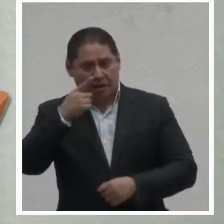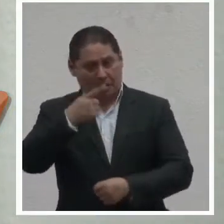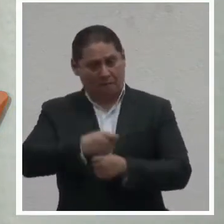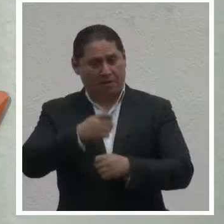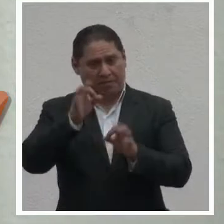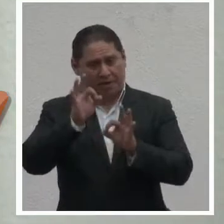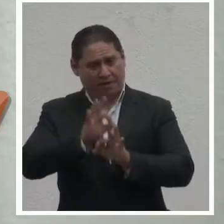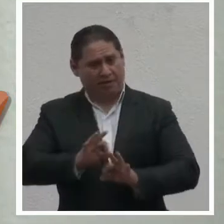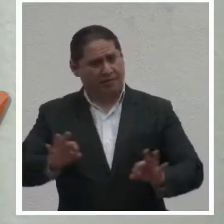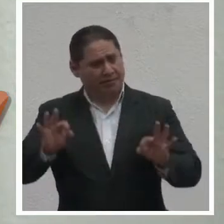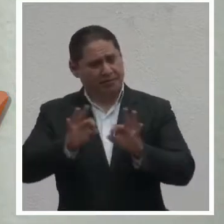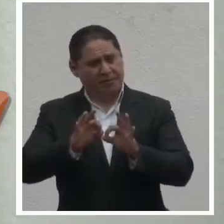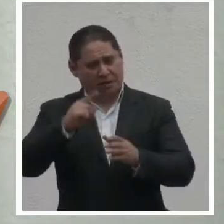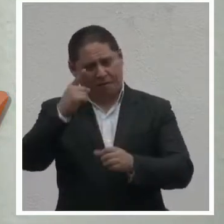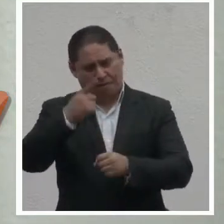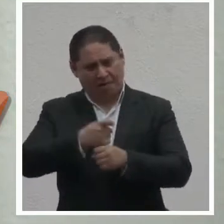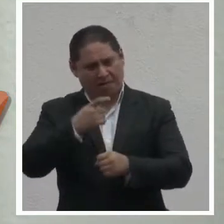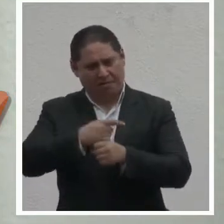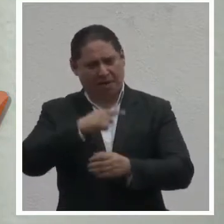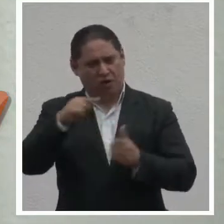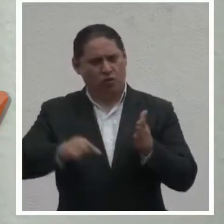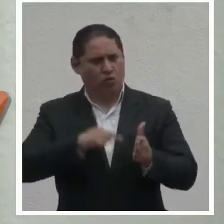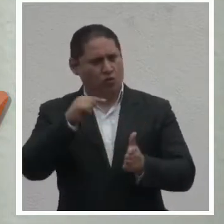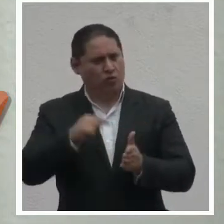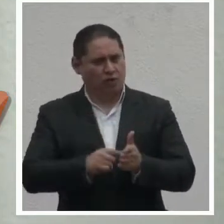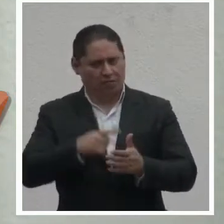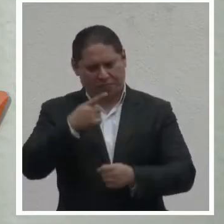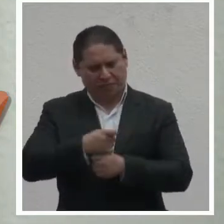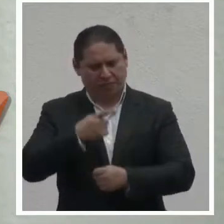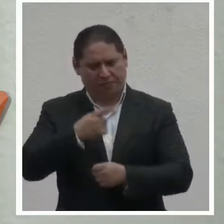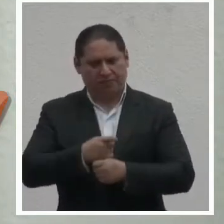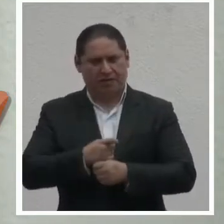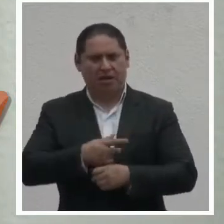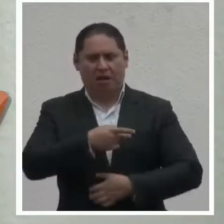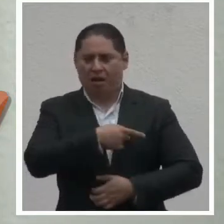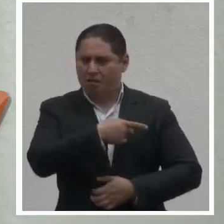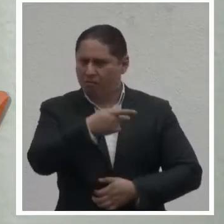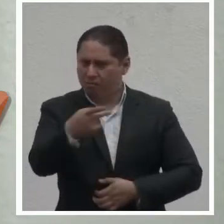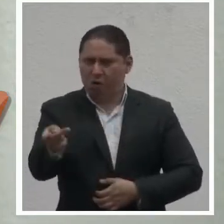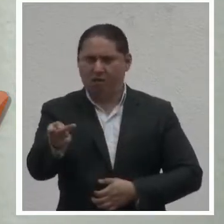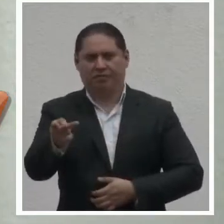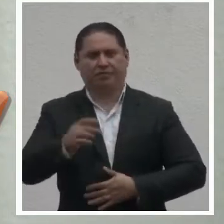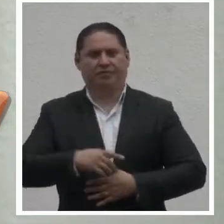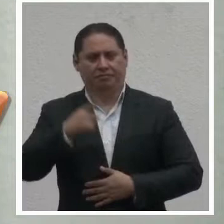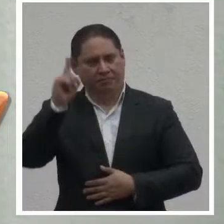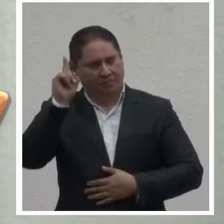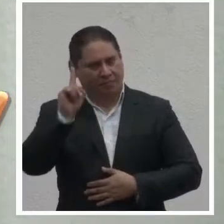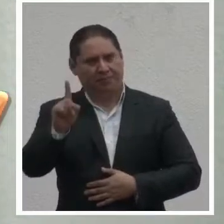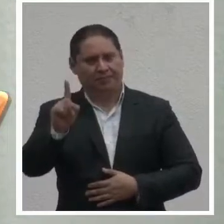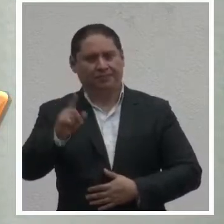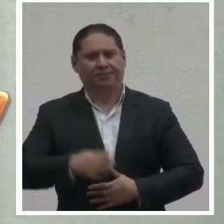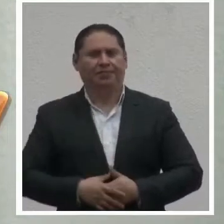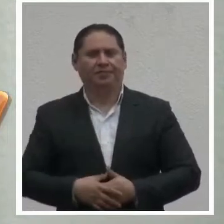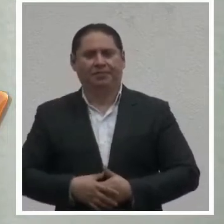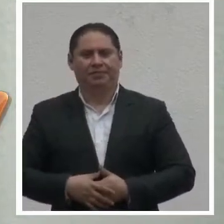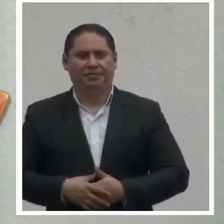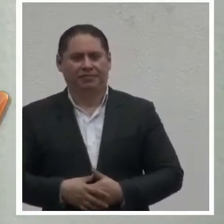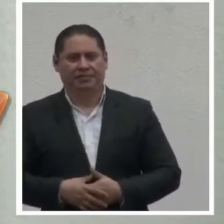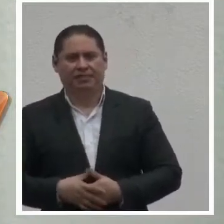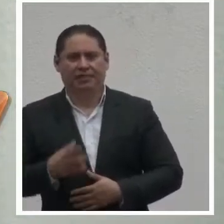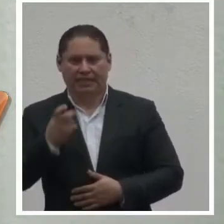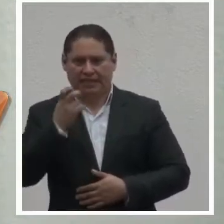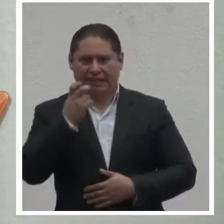lugar a los más necesitados, a los más desprotegidos. Es